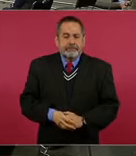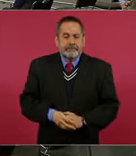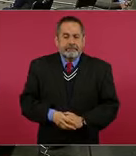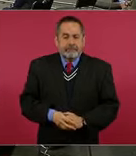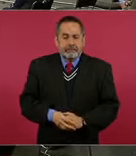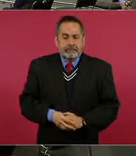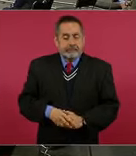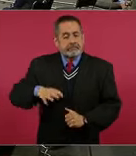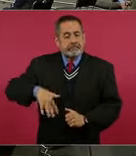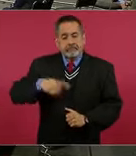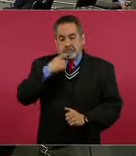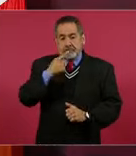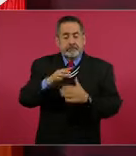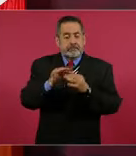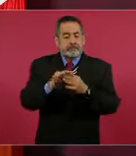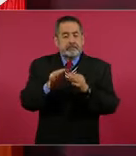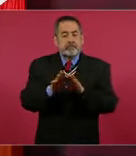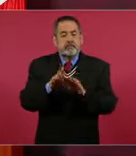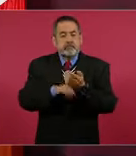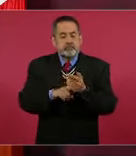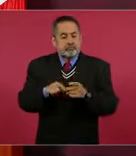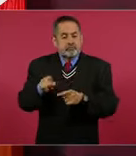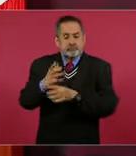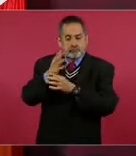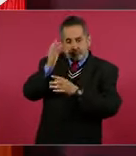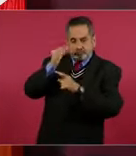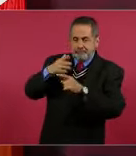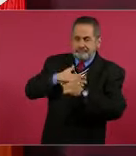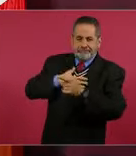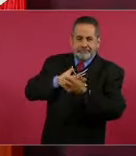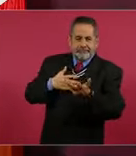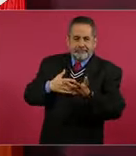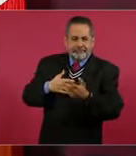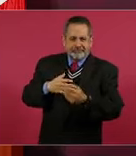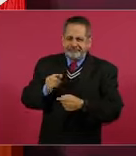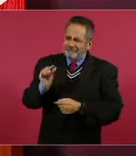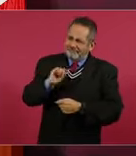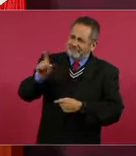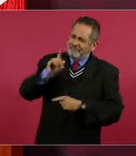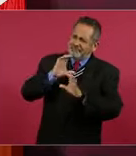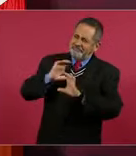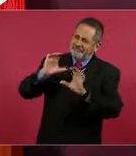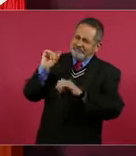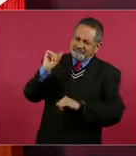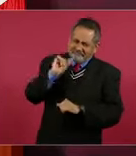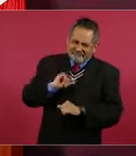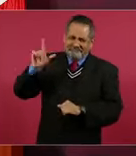Ahora sí que, como diría el filósofo nuestro, ¿no?, gran cantautor,